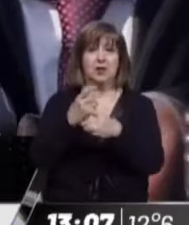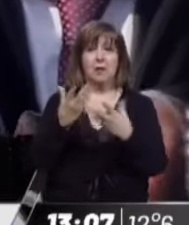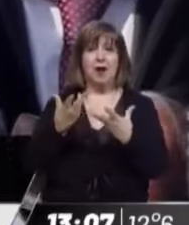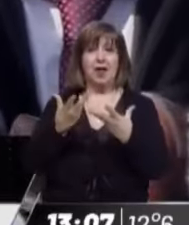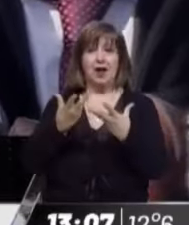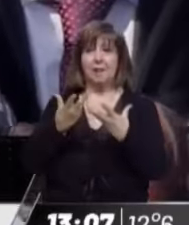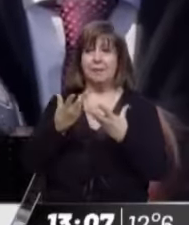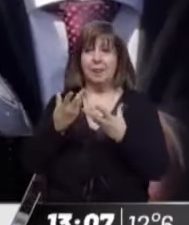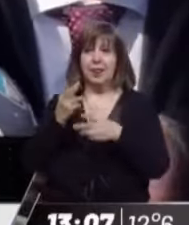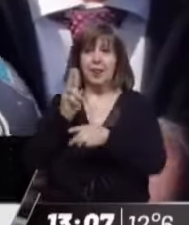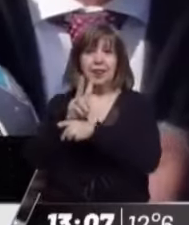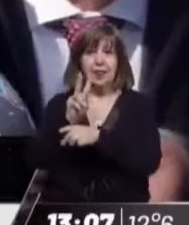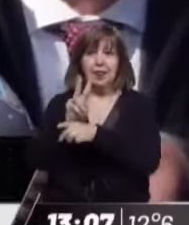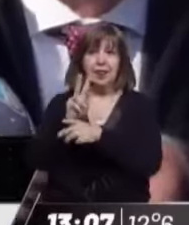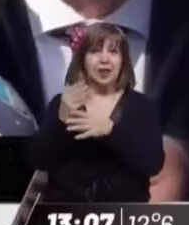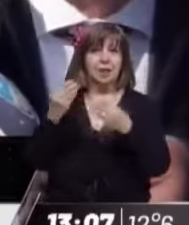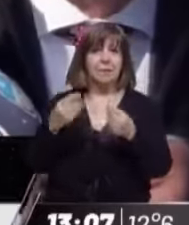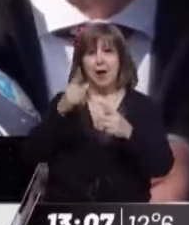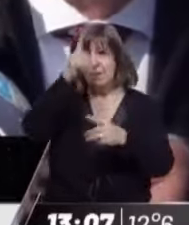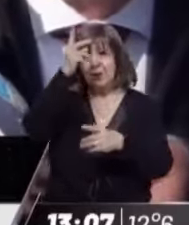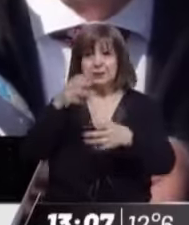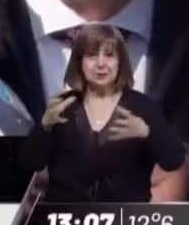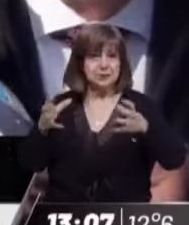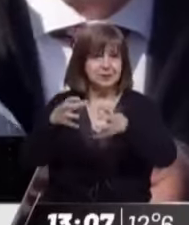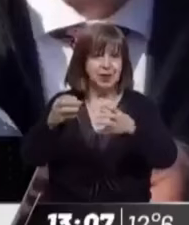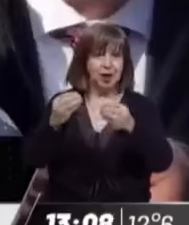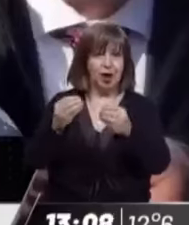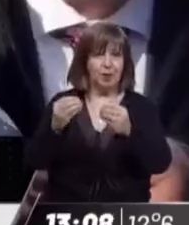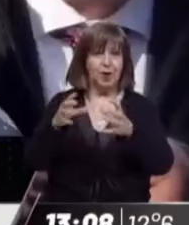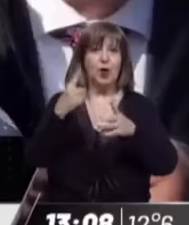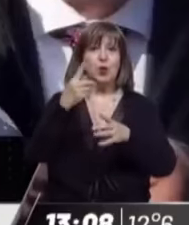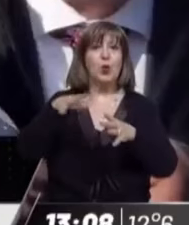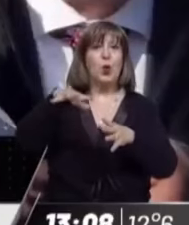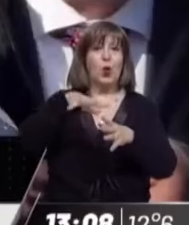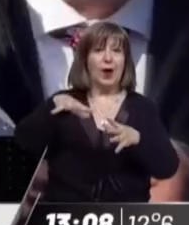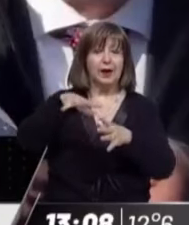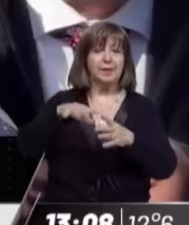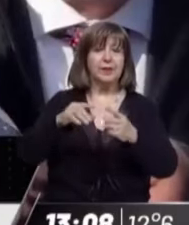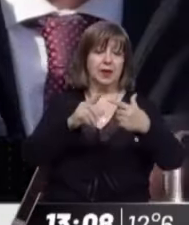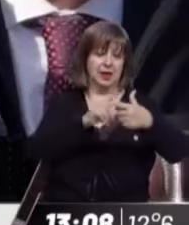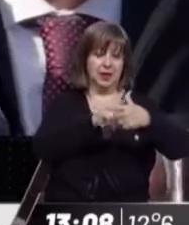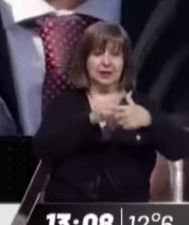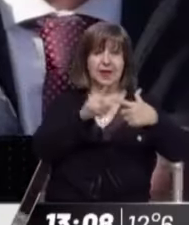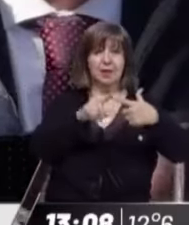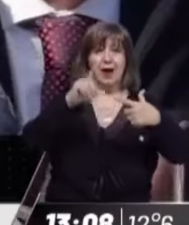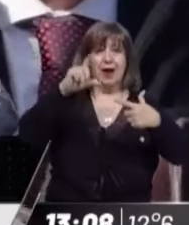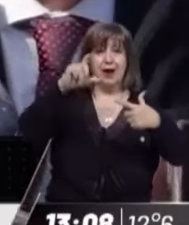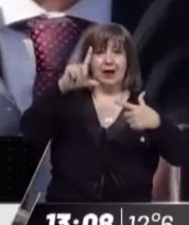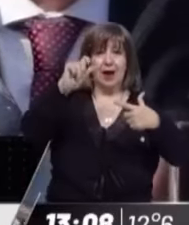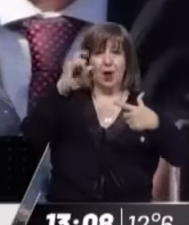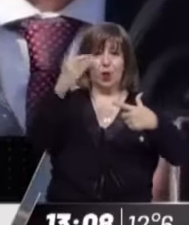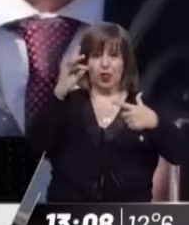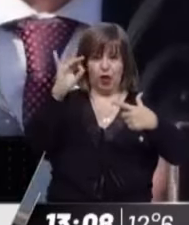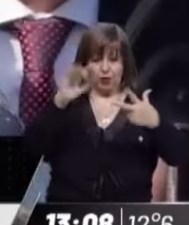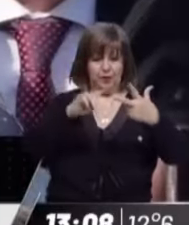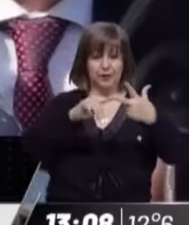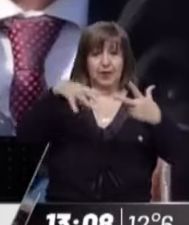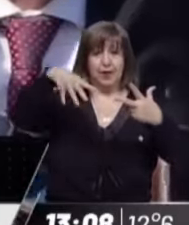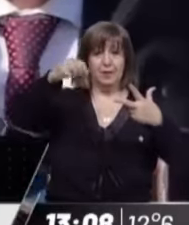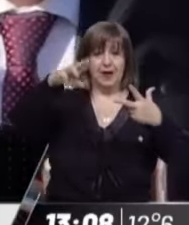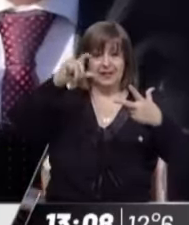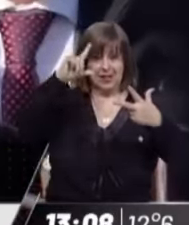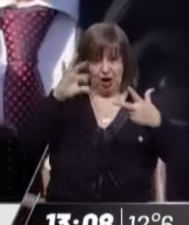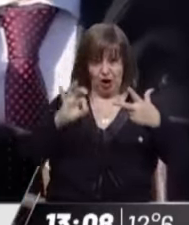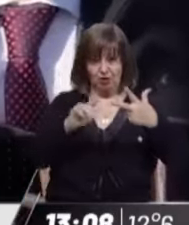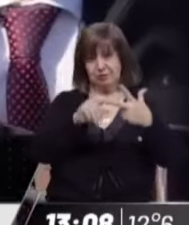en las provincias. Tanto Claudio como Marcelo están haciendo un esfuerzo de mejorar sus administraciones.